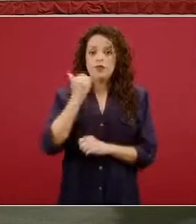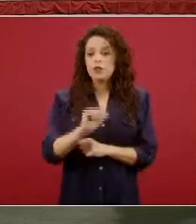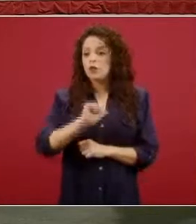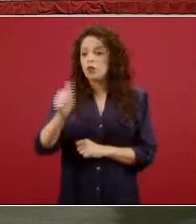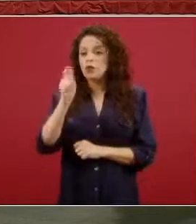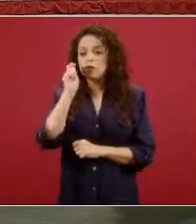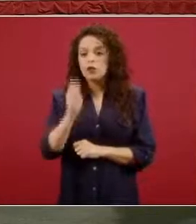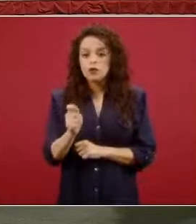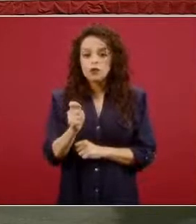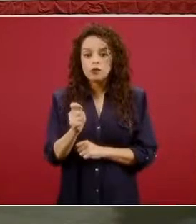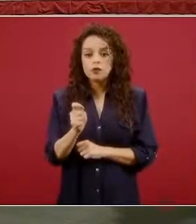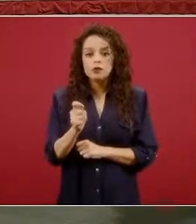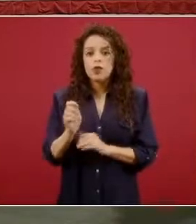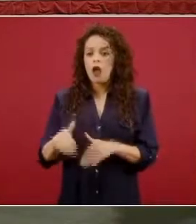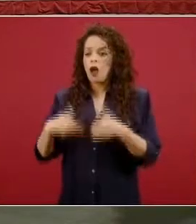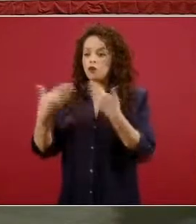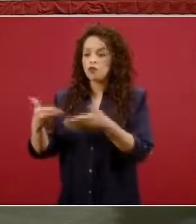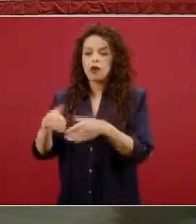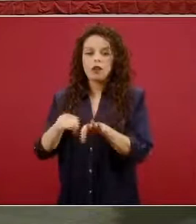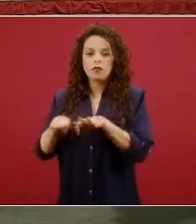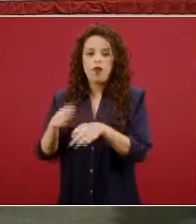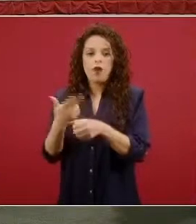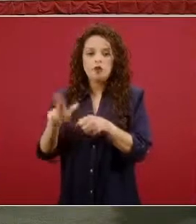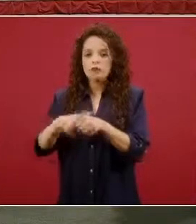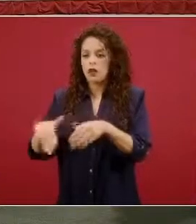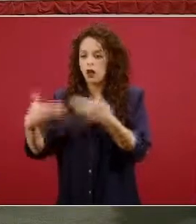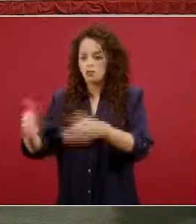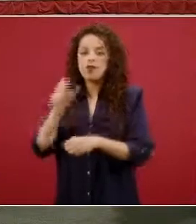del espacio hospitalario. La siguiente, por favor.